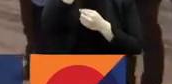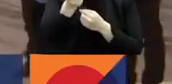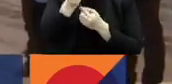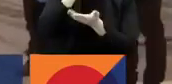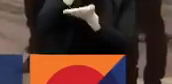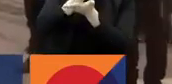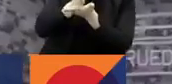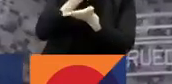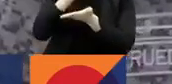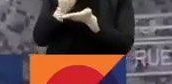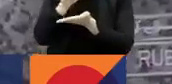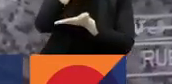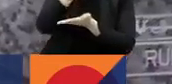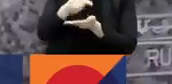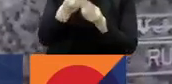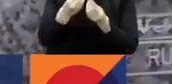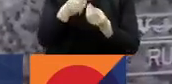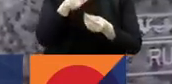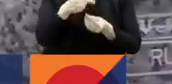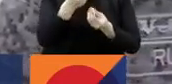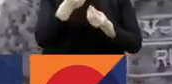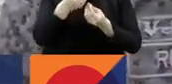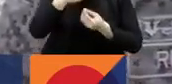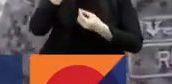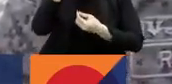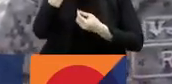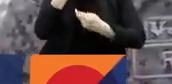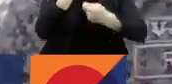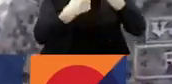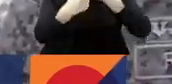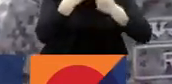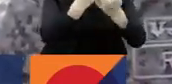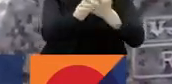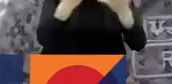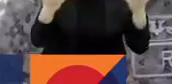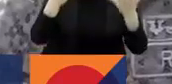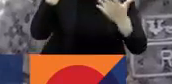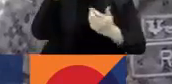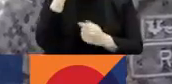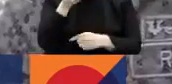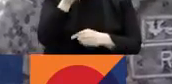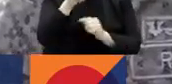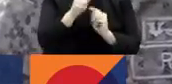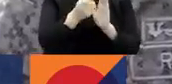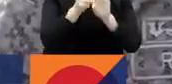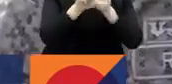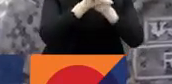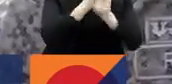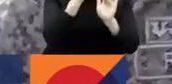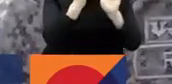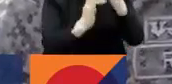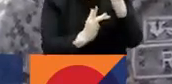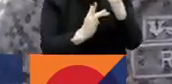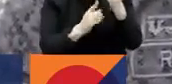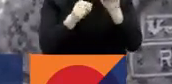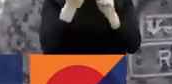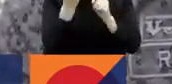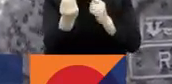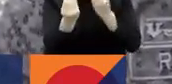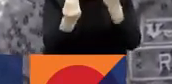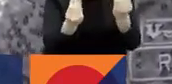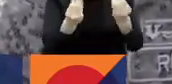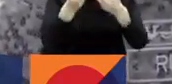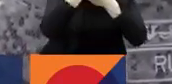amenaza del narcotráfico en esta zona de frontera es un narcotráfico que es un delito transnacional que algunos de los grupos armados